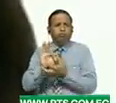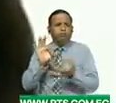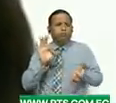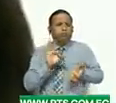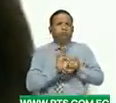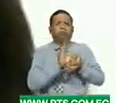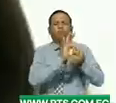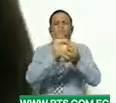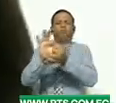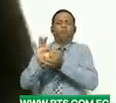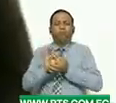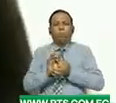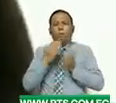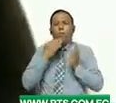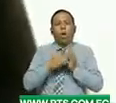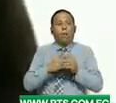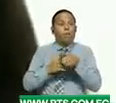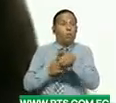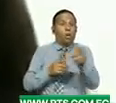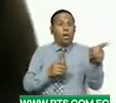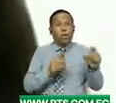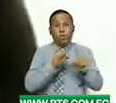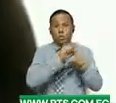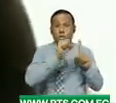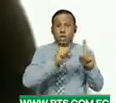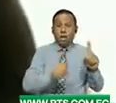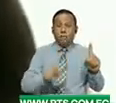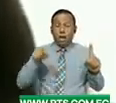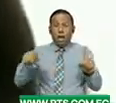electrónica para que pueda empatar con estos